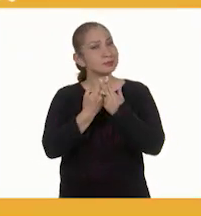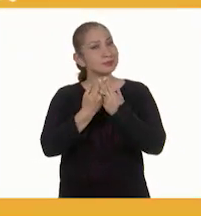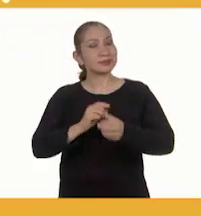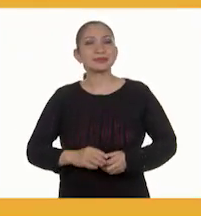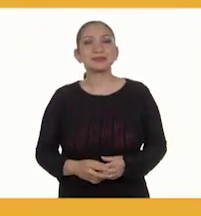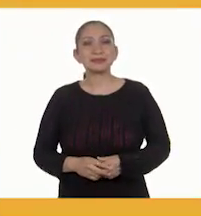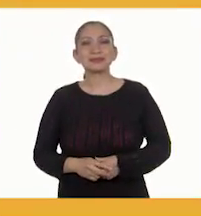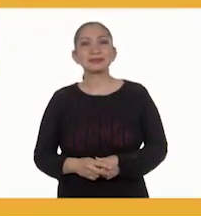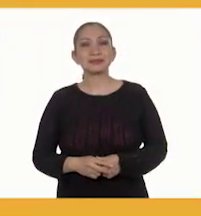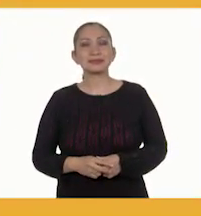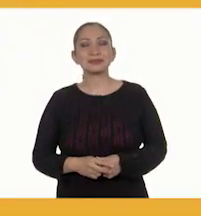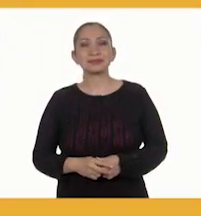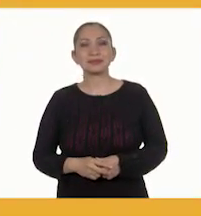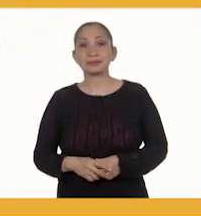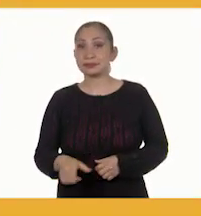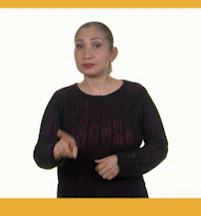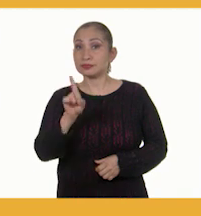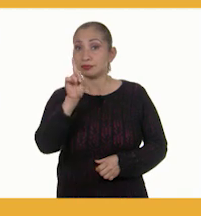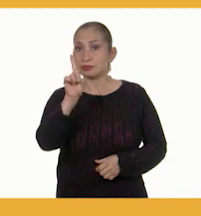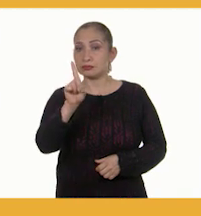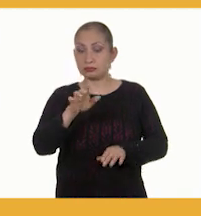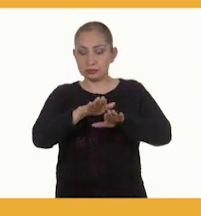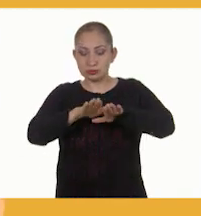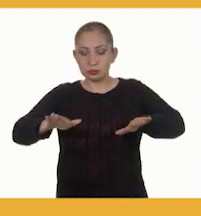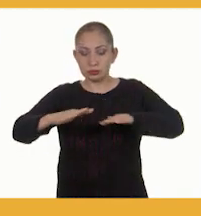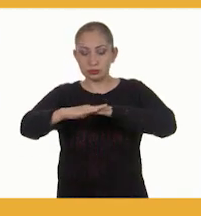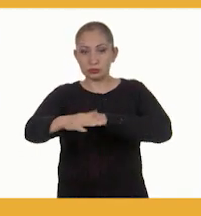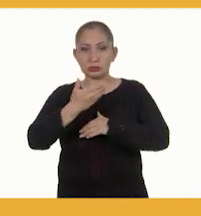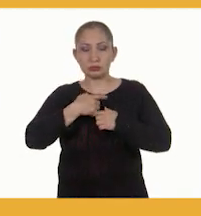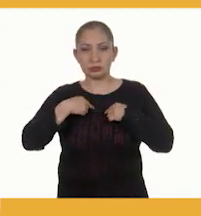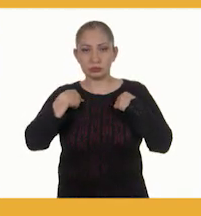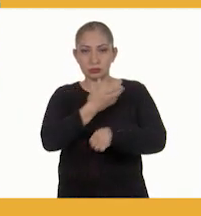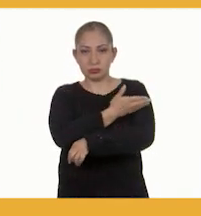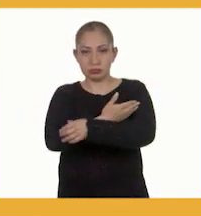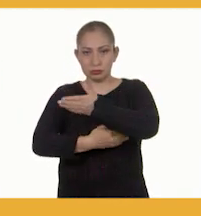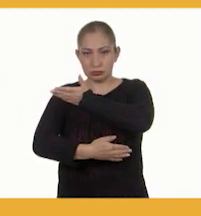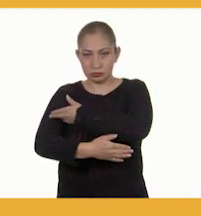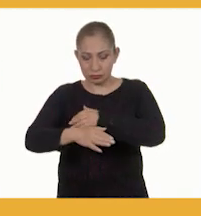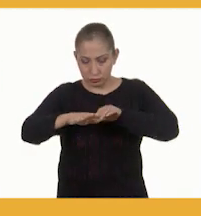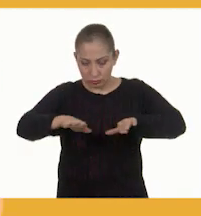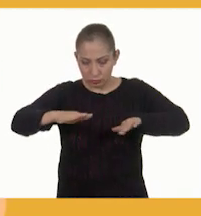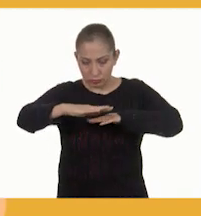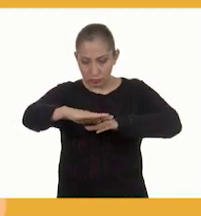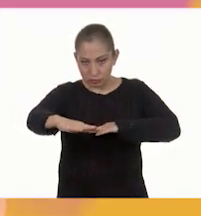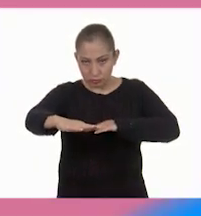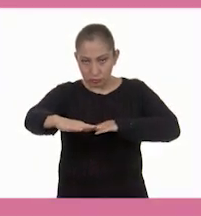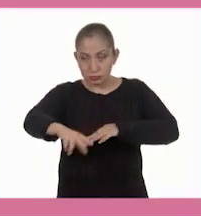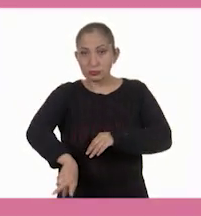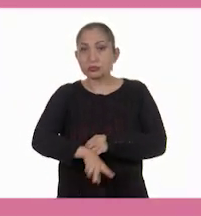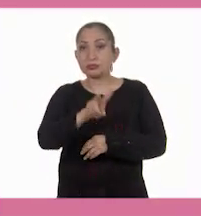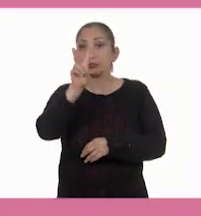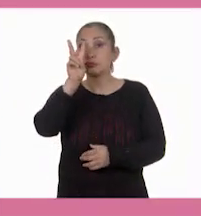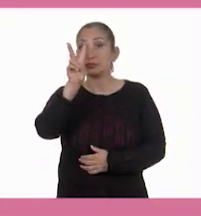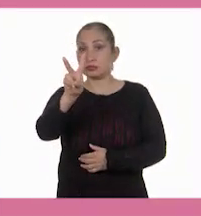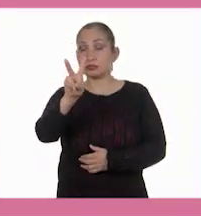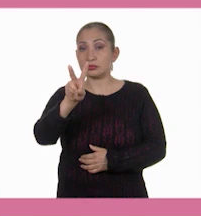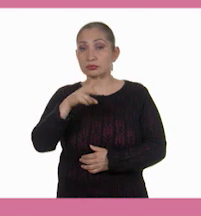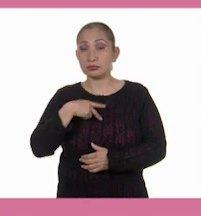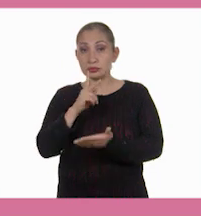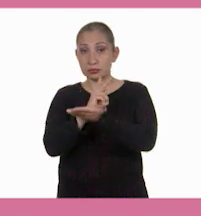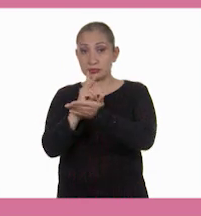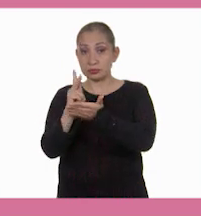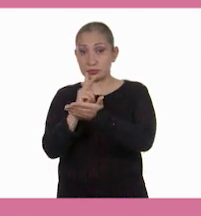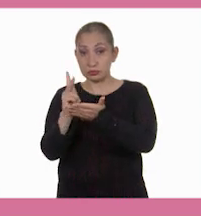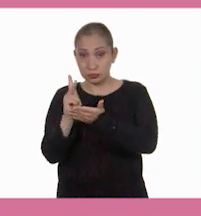¡Empecemos! 1. Estira la playera a lo largo y a lo ancho. 2. Marca con